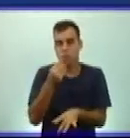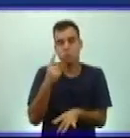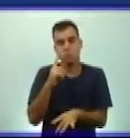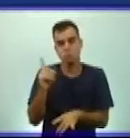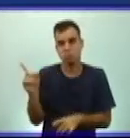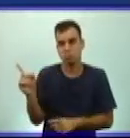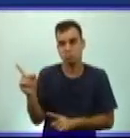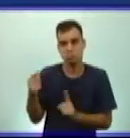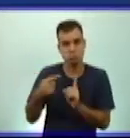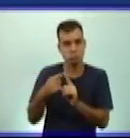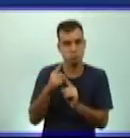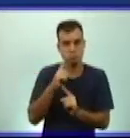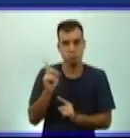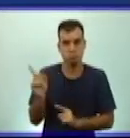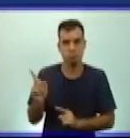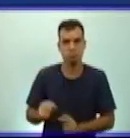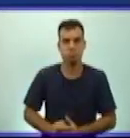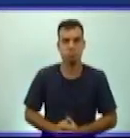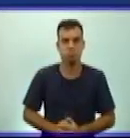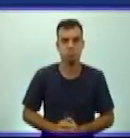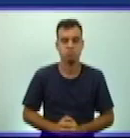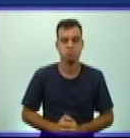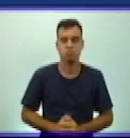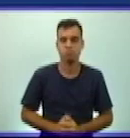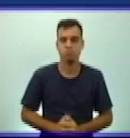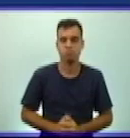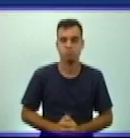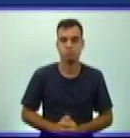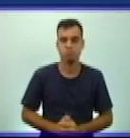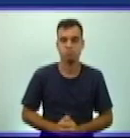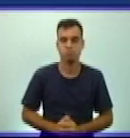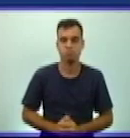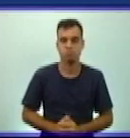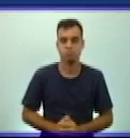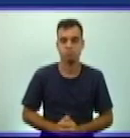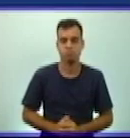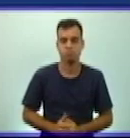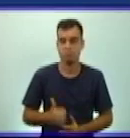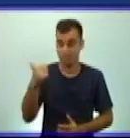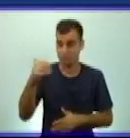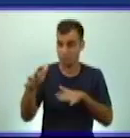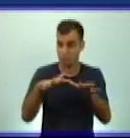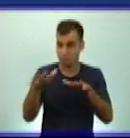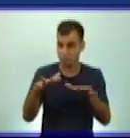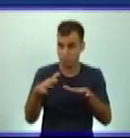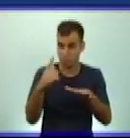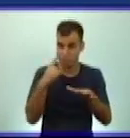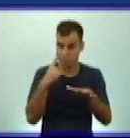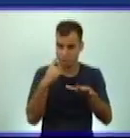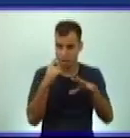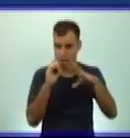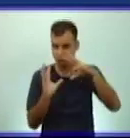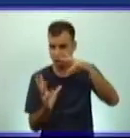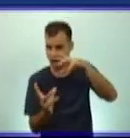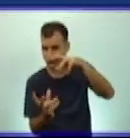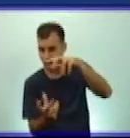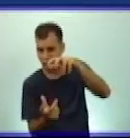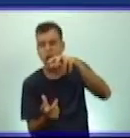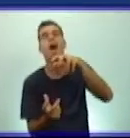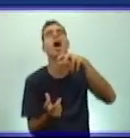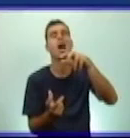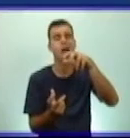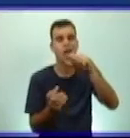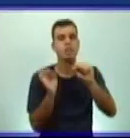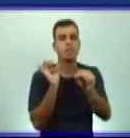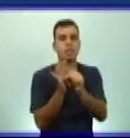el movimiento de los cuerpos que rotan. Este movimiento de los cuerpos que rotan, o sea, desde el punto de vista cualitativo, desde el punto de